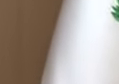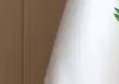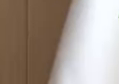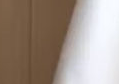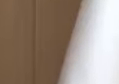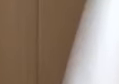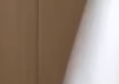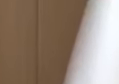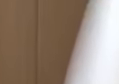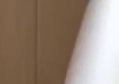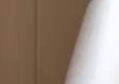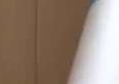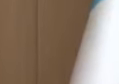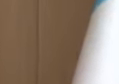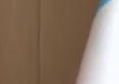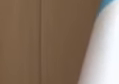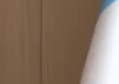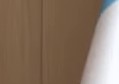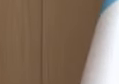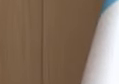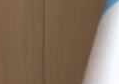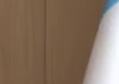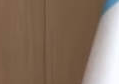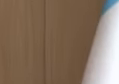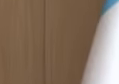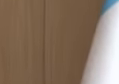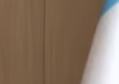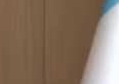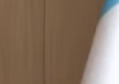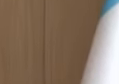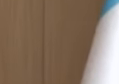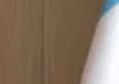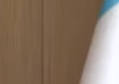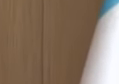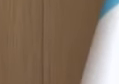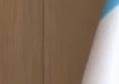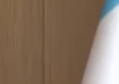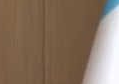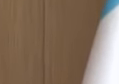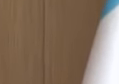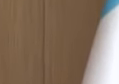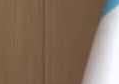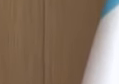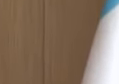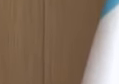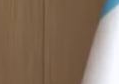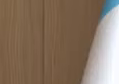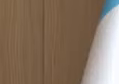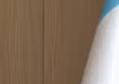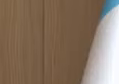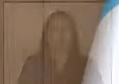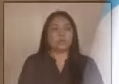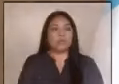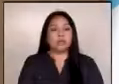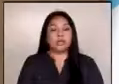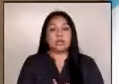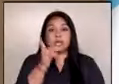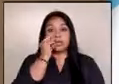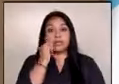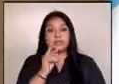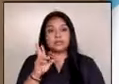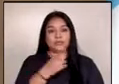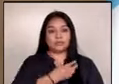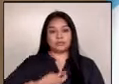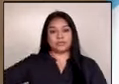primer señor presidente de la república de Guatemala señor ministro señoras y